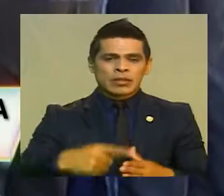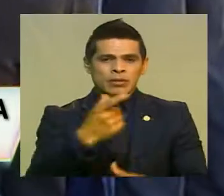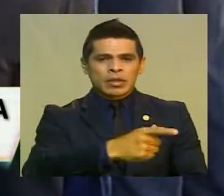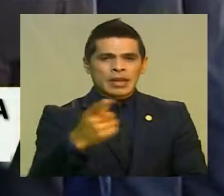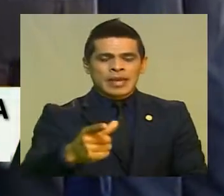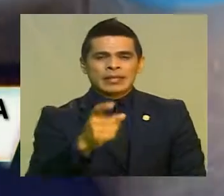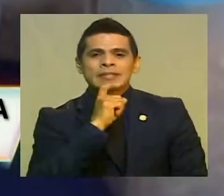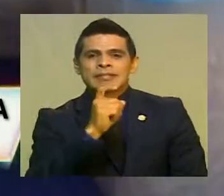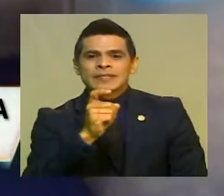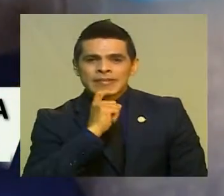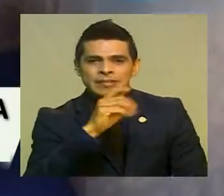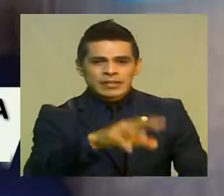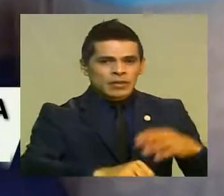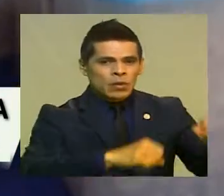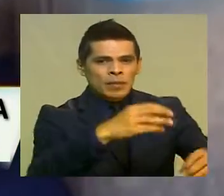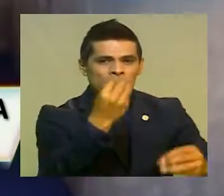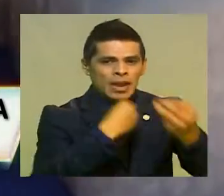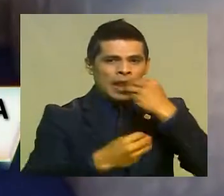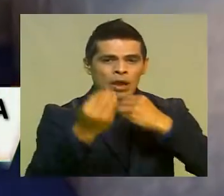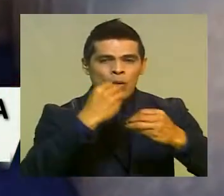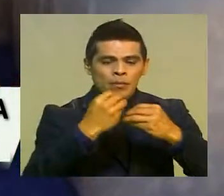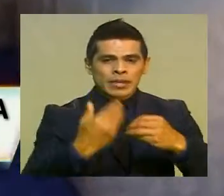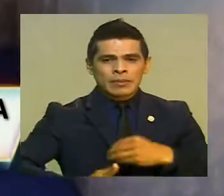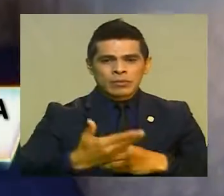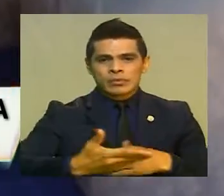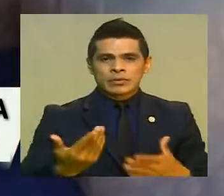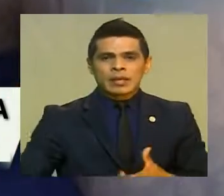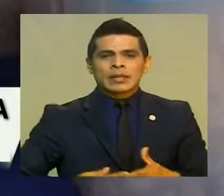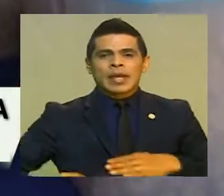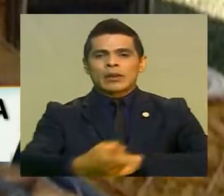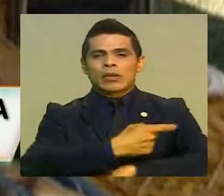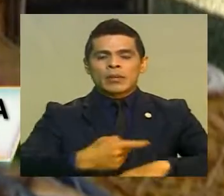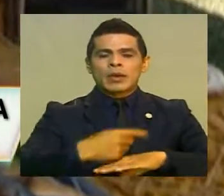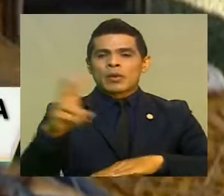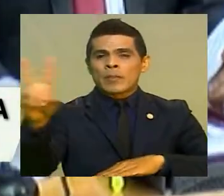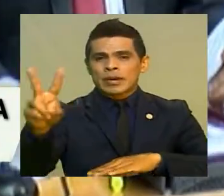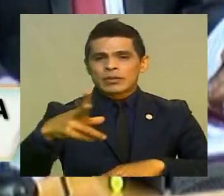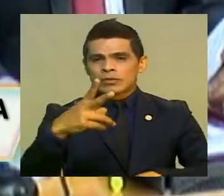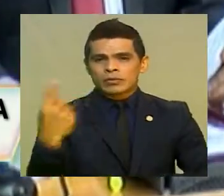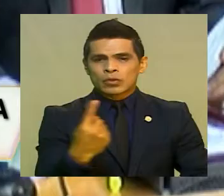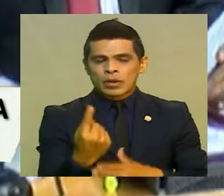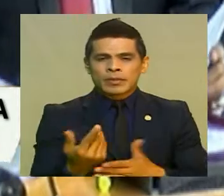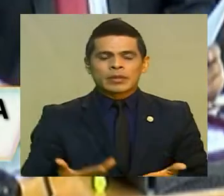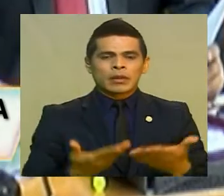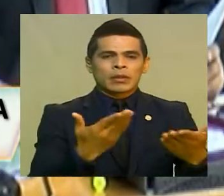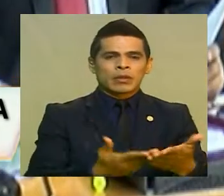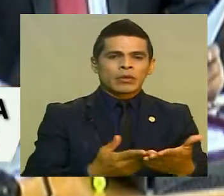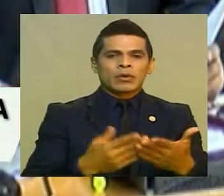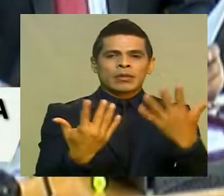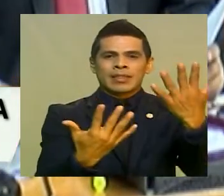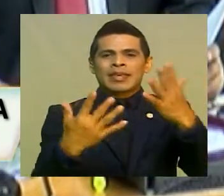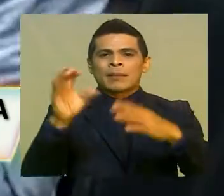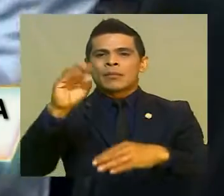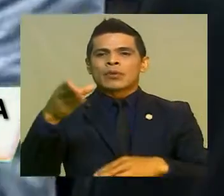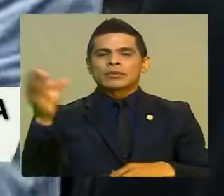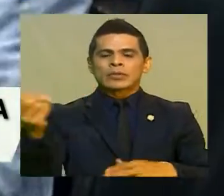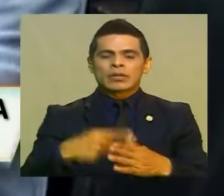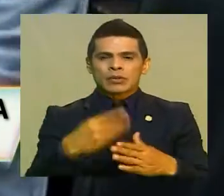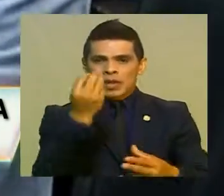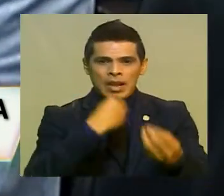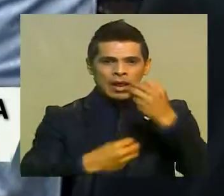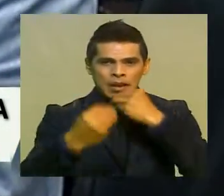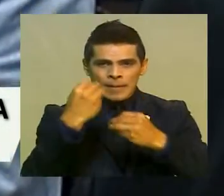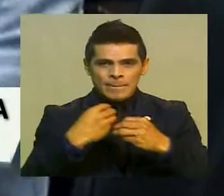le hizo difícil acceder a los alimentos básicos y que el gobierno venezolano sólo pudo satisfacer un 10 por ciento de la demanda de alimentos